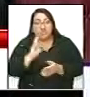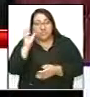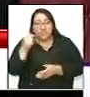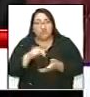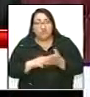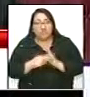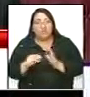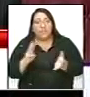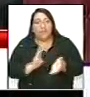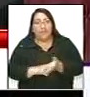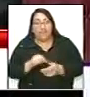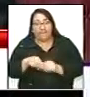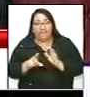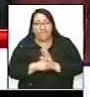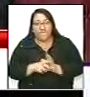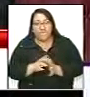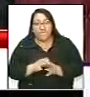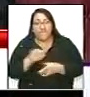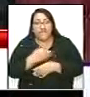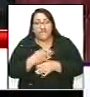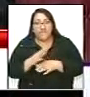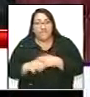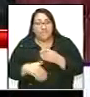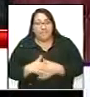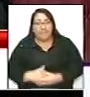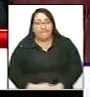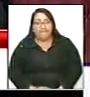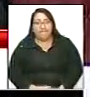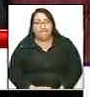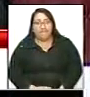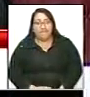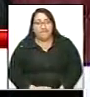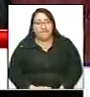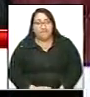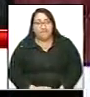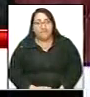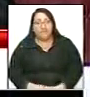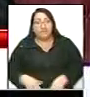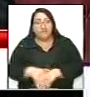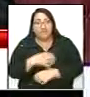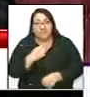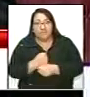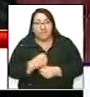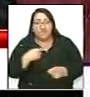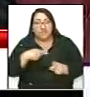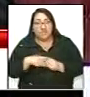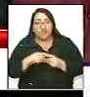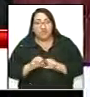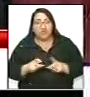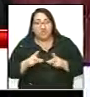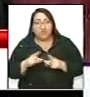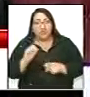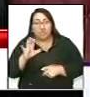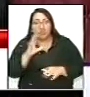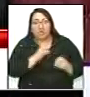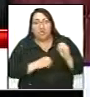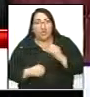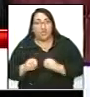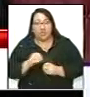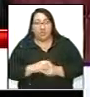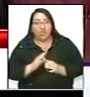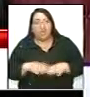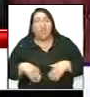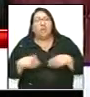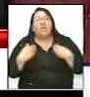la Defensoría, en el marco de esta ley, reformular sus instrumentos de gestión para crear un área específica dentro de su organización que